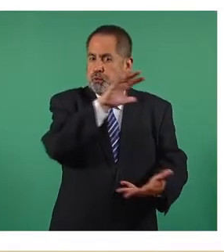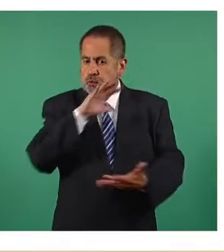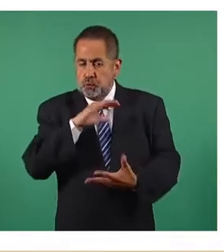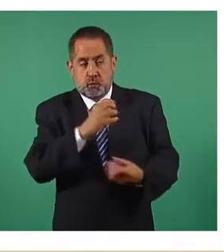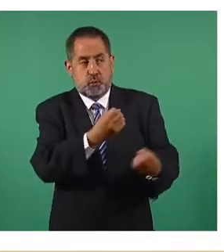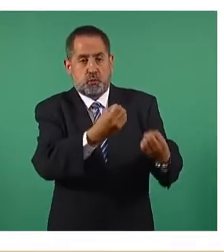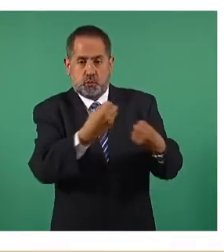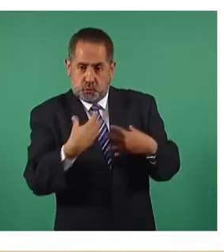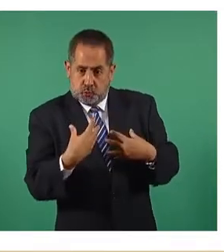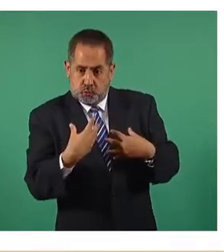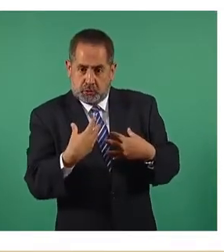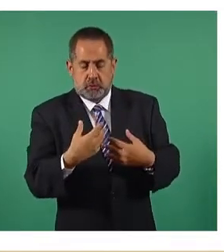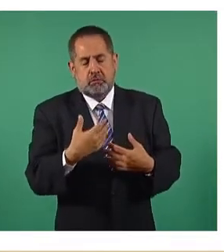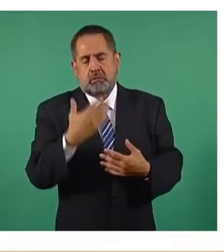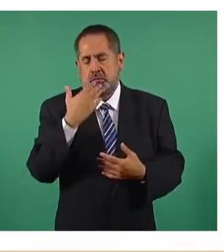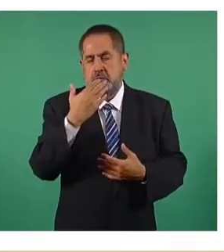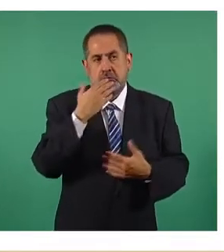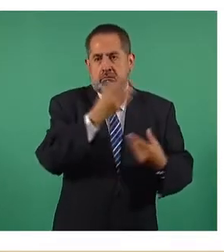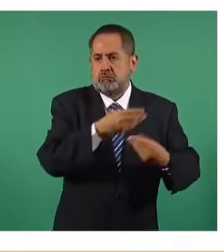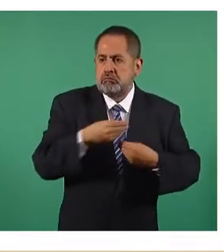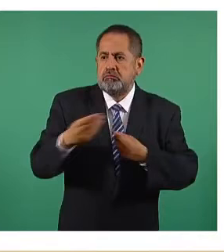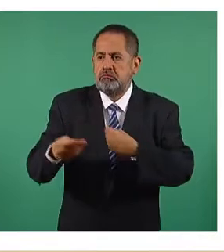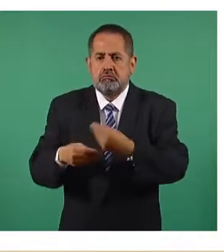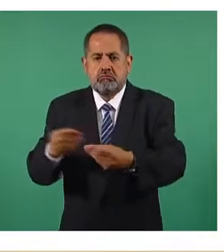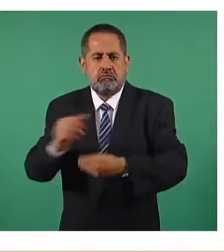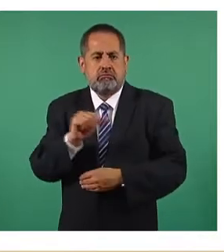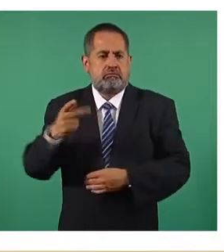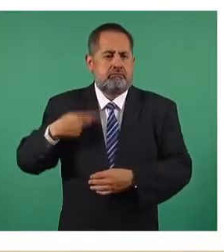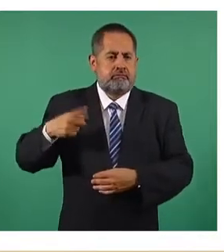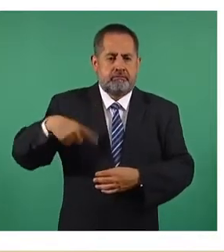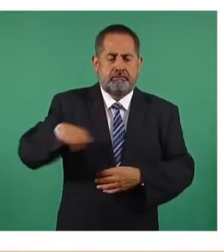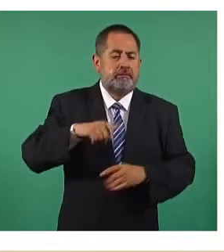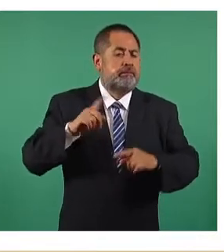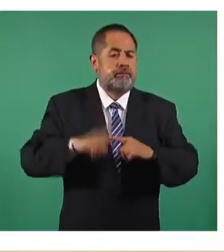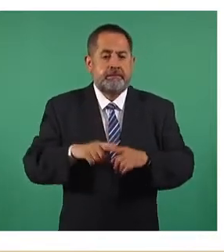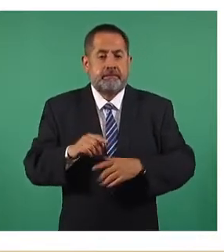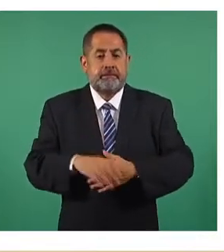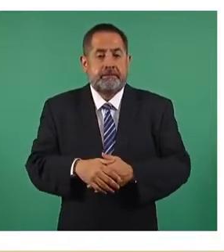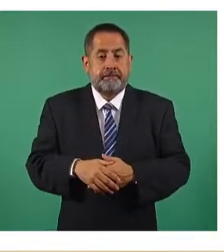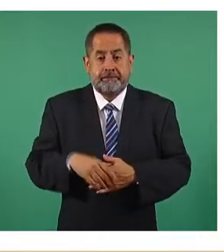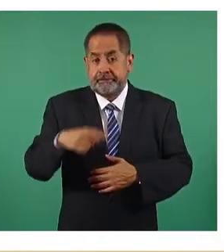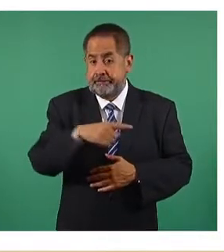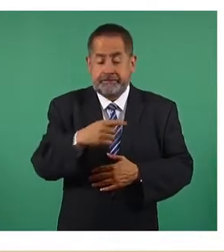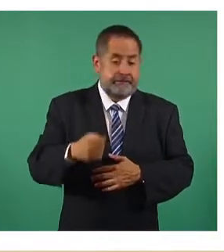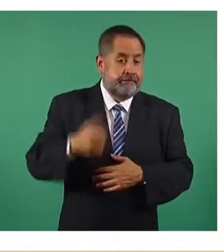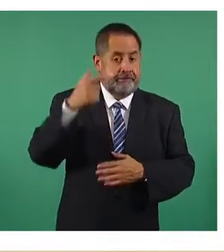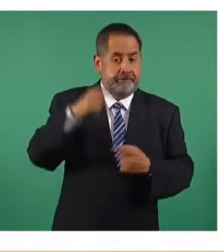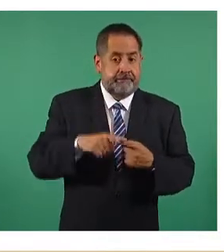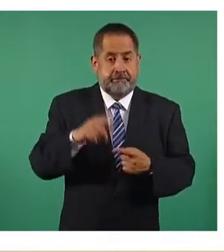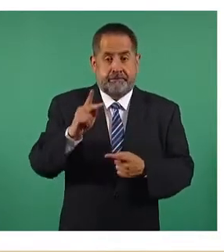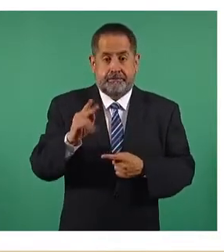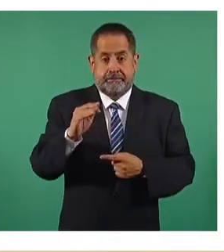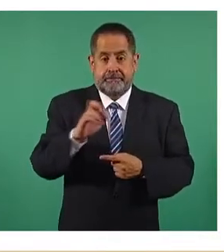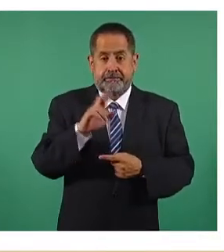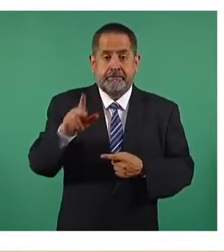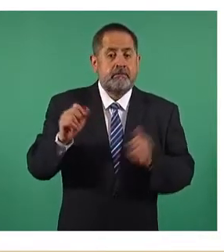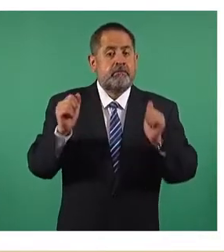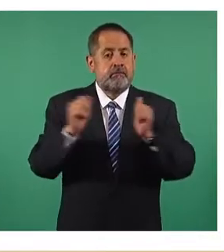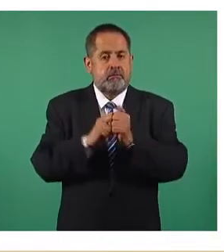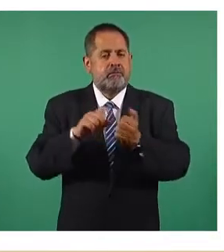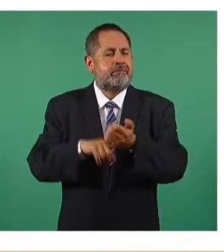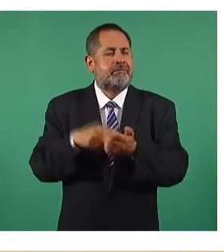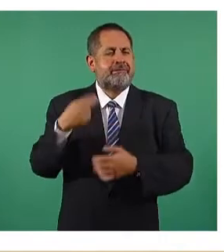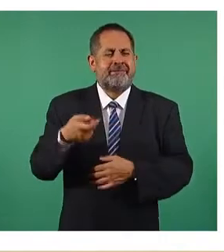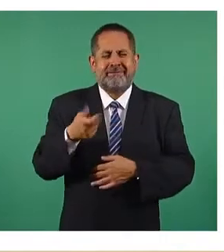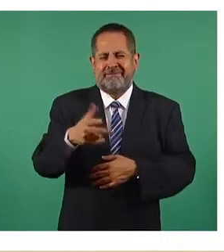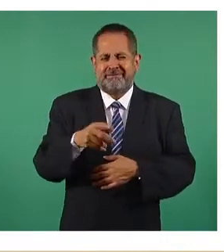permitir aplicarla a igual número de personas. Es pionera junto con la vacuna de Pfizer en el uso de tecnología